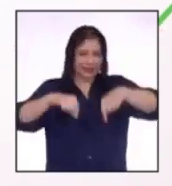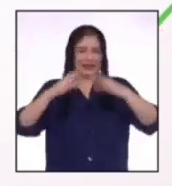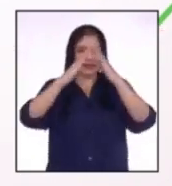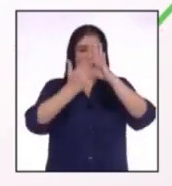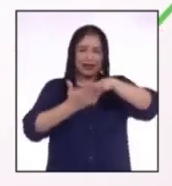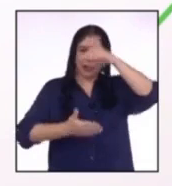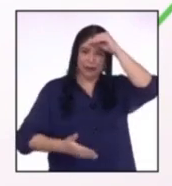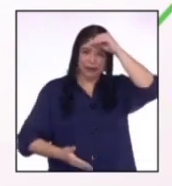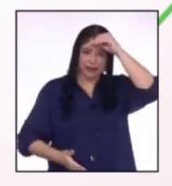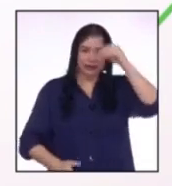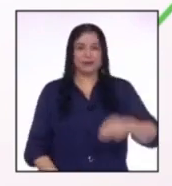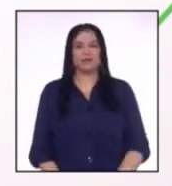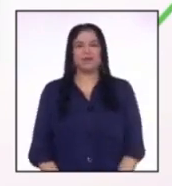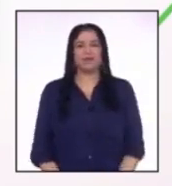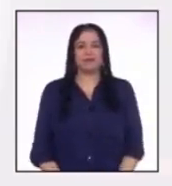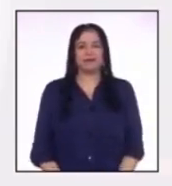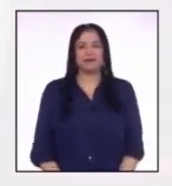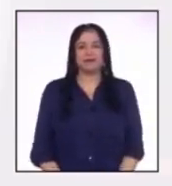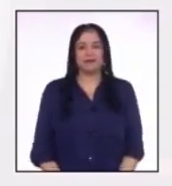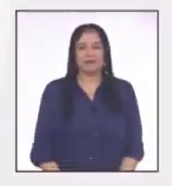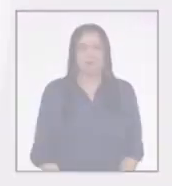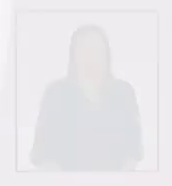aprende en casa